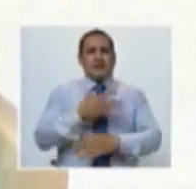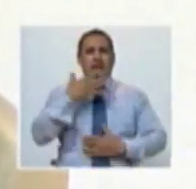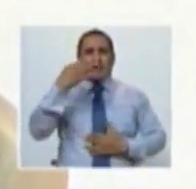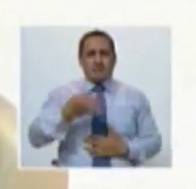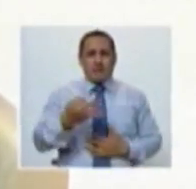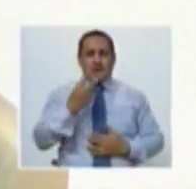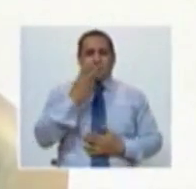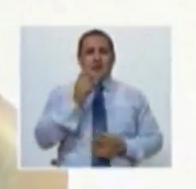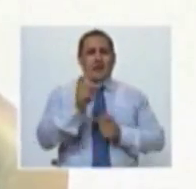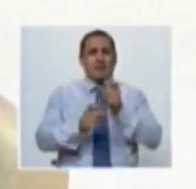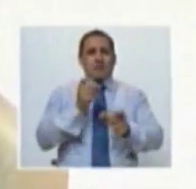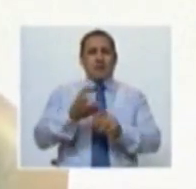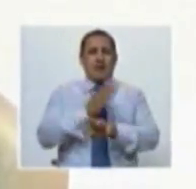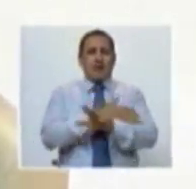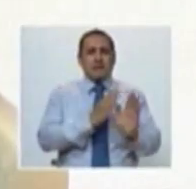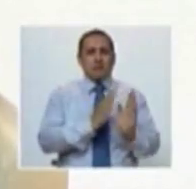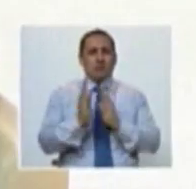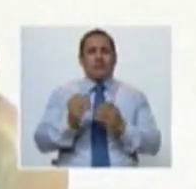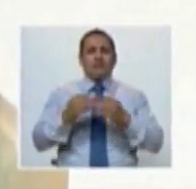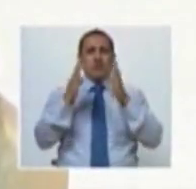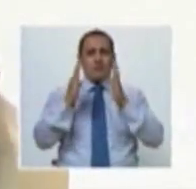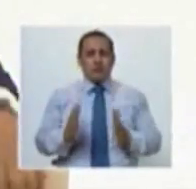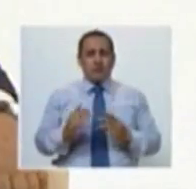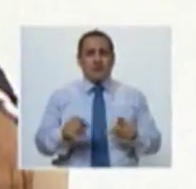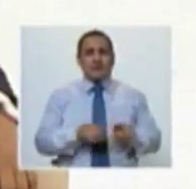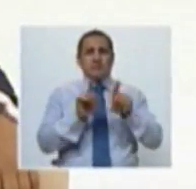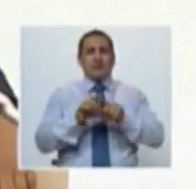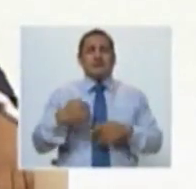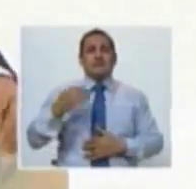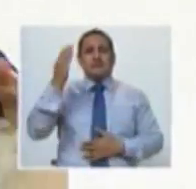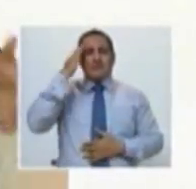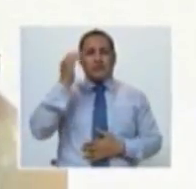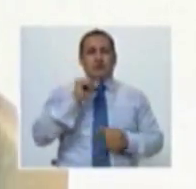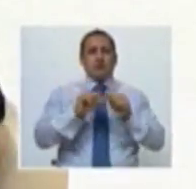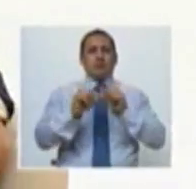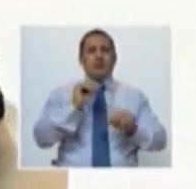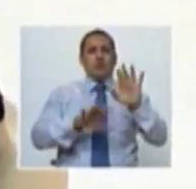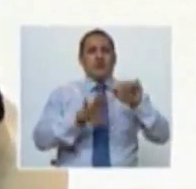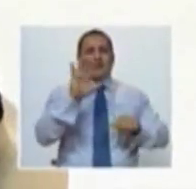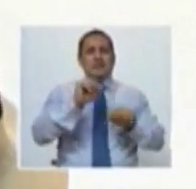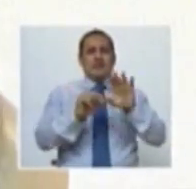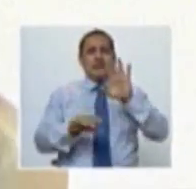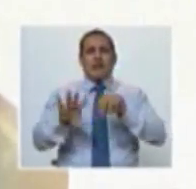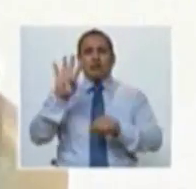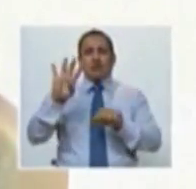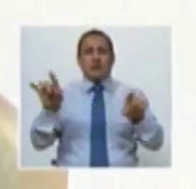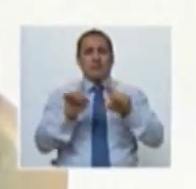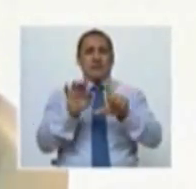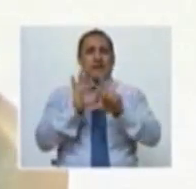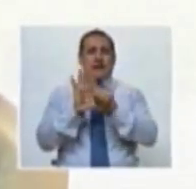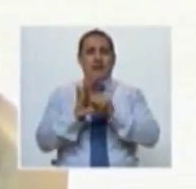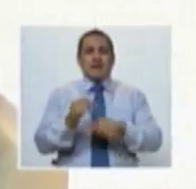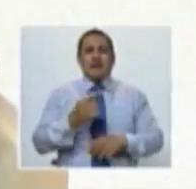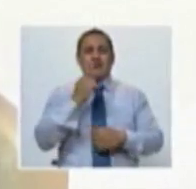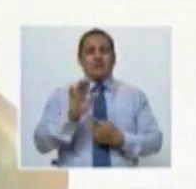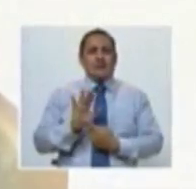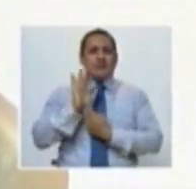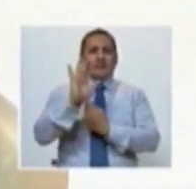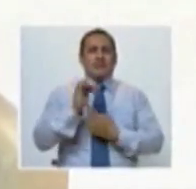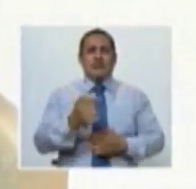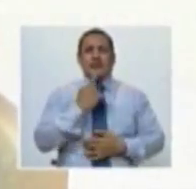precisamente las personas en proceso de formación, y teniendo en cuenta también el artículo 15 y 14 de la Constitución, ¿no? En especial el 14, que establece